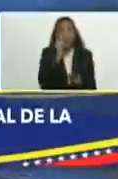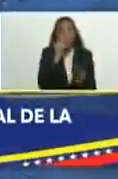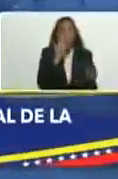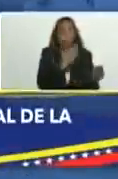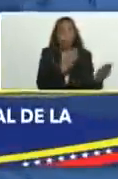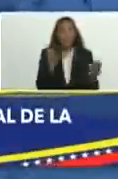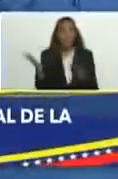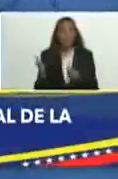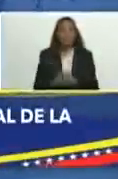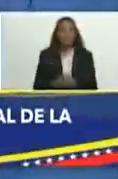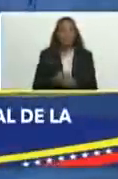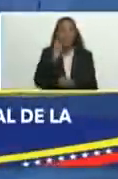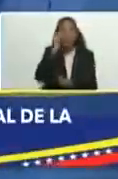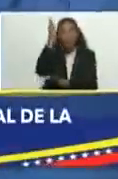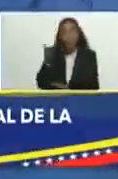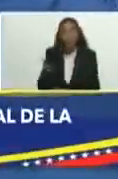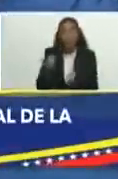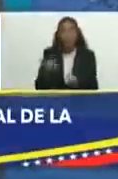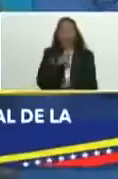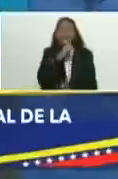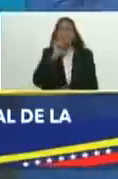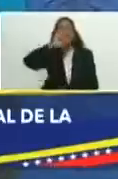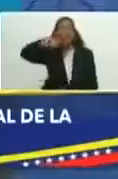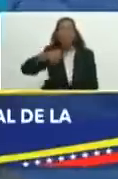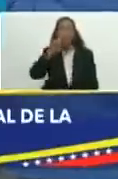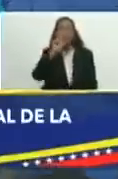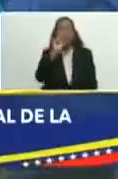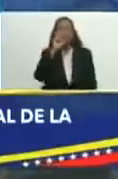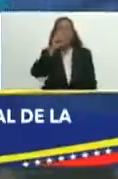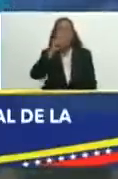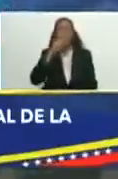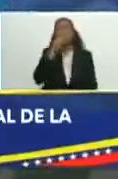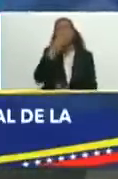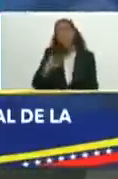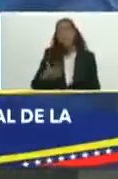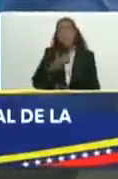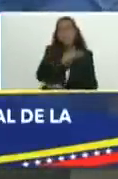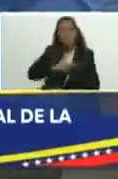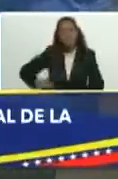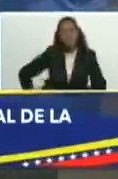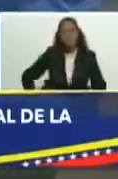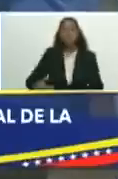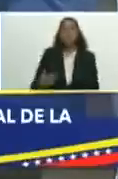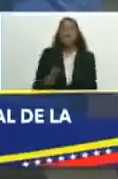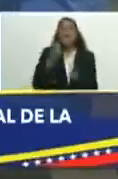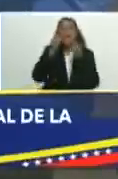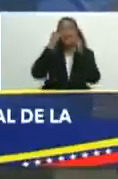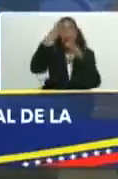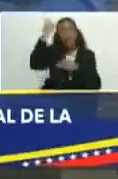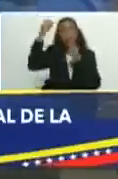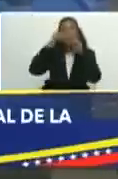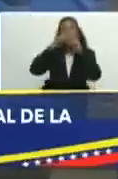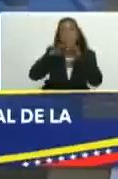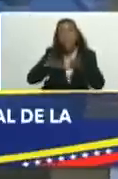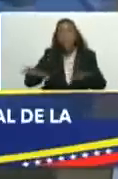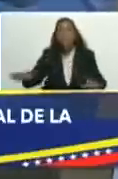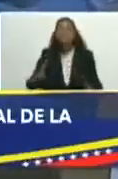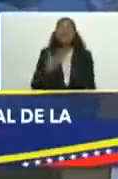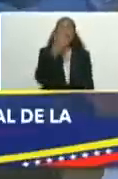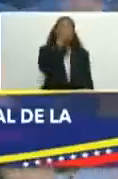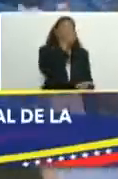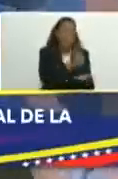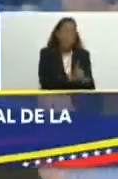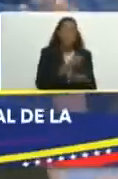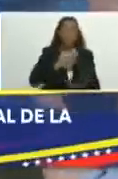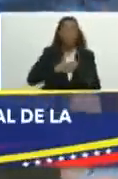a Juan. Juan, ¿cómo estás tú, Juan? Juan Mujica. Muy bien, mi presidente. Que el Señor te bendiga de una manera especial. Amén, amén.